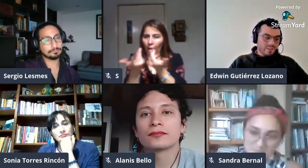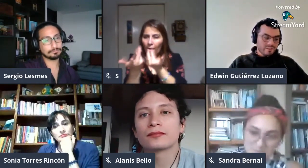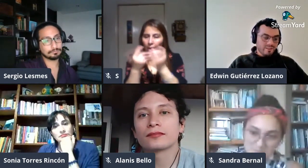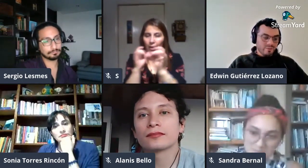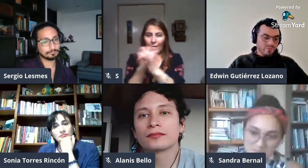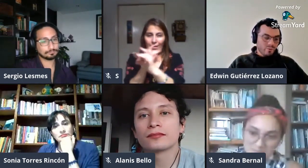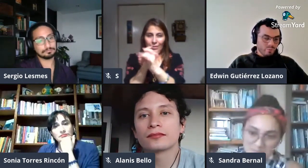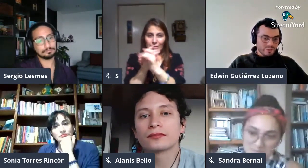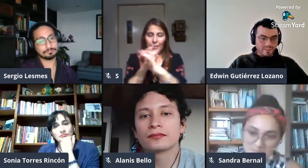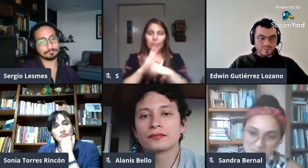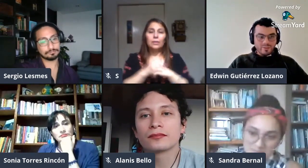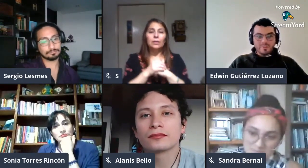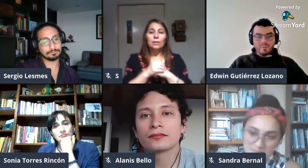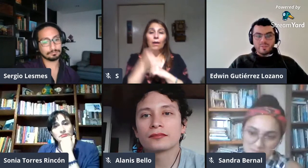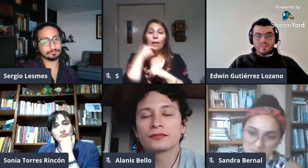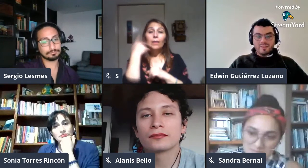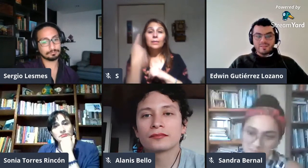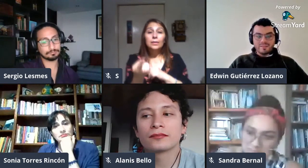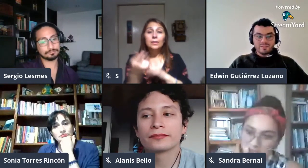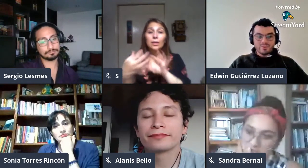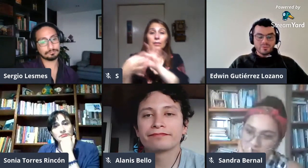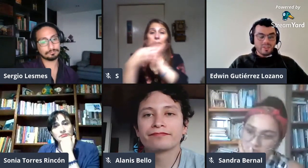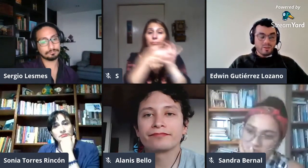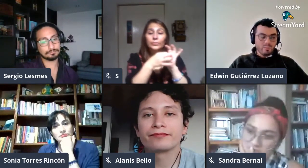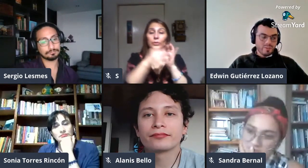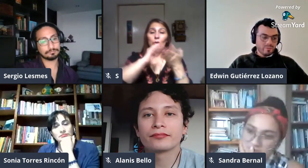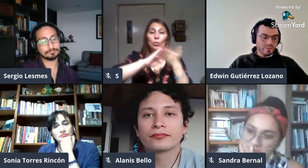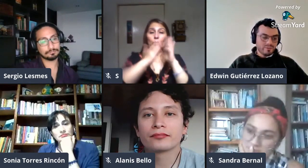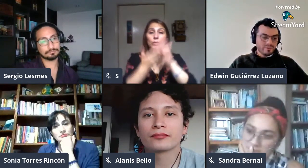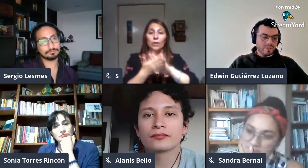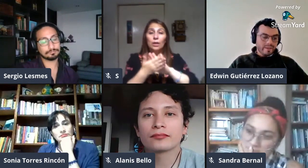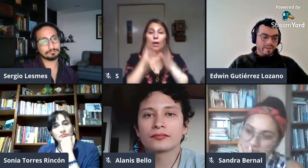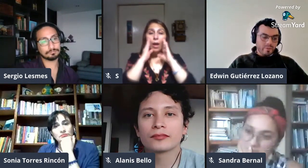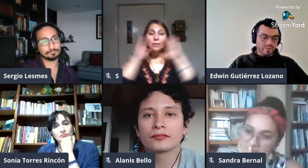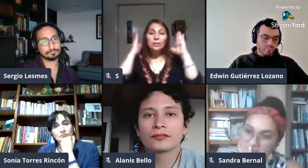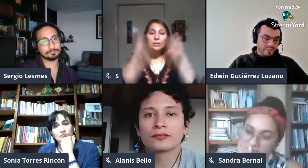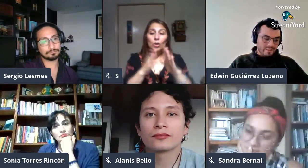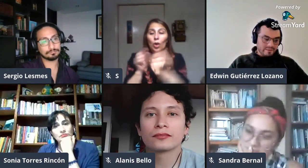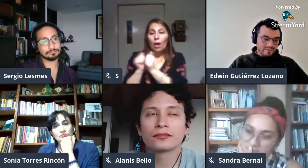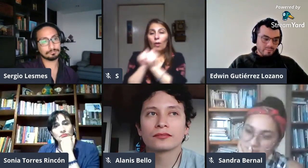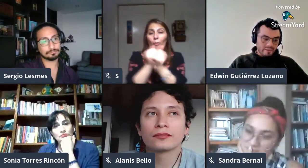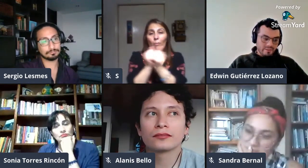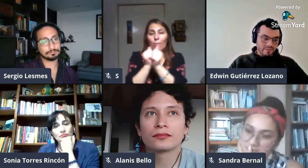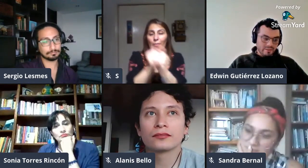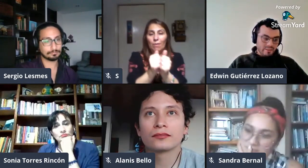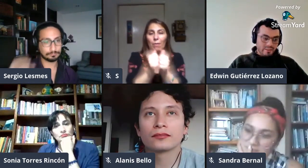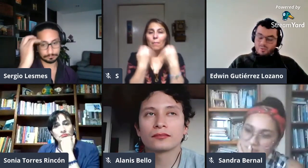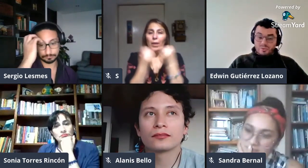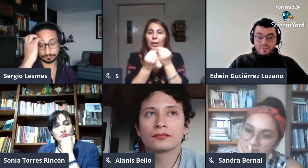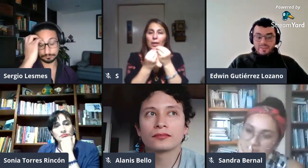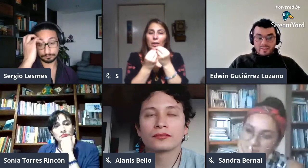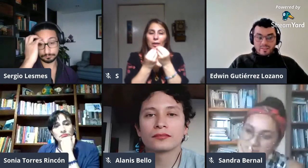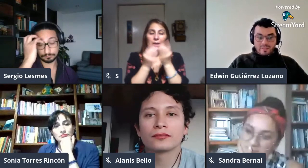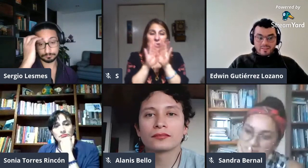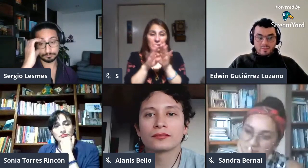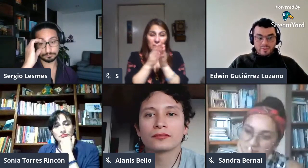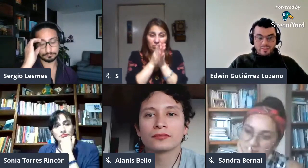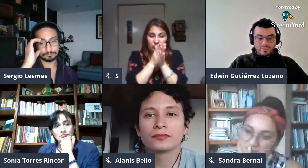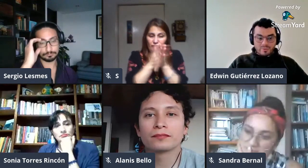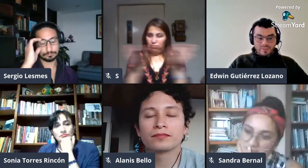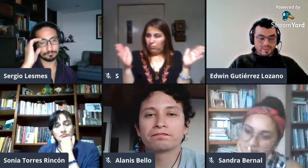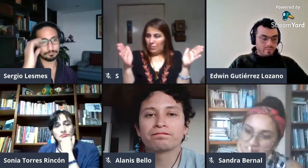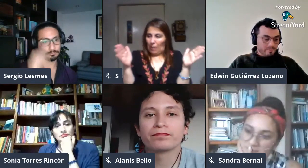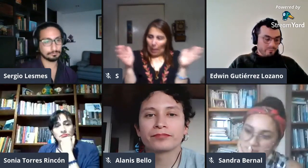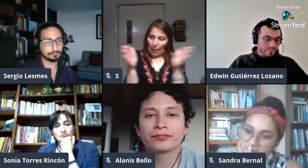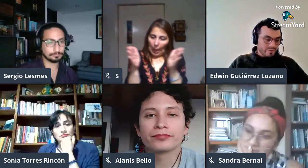se vincule desde lo comunitario el tema de la atención y el acompañamiento para superar estas brechas. No sé si quiera alguien